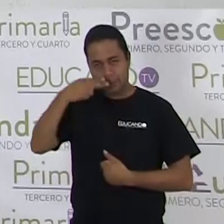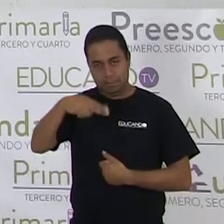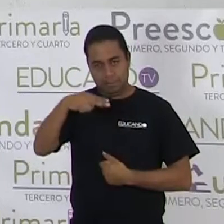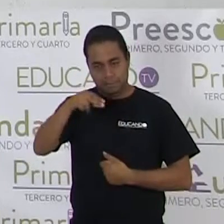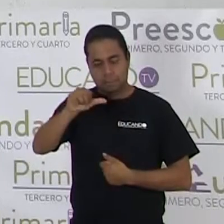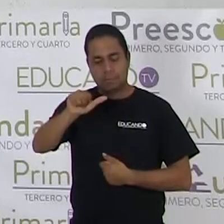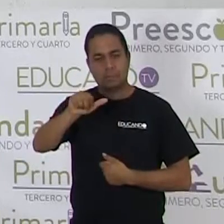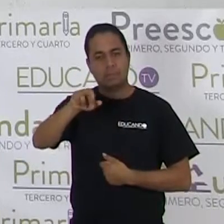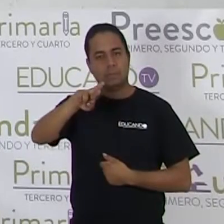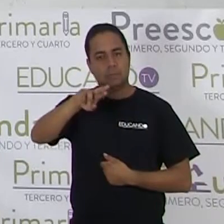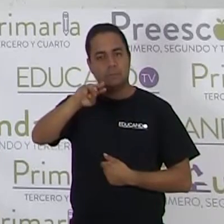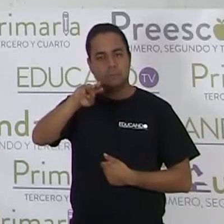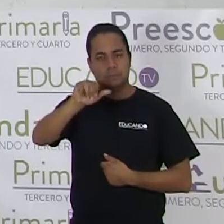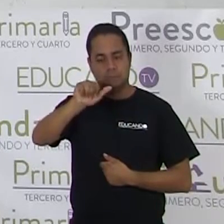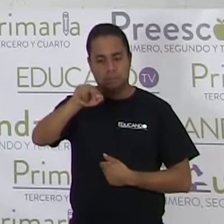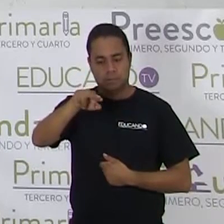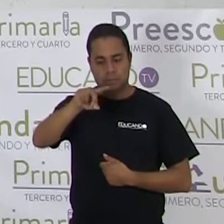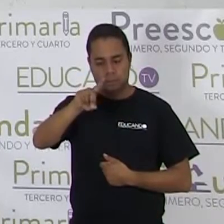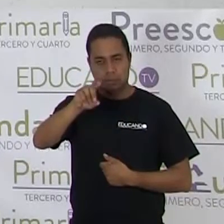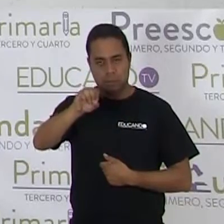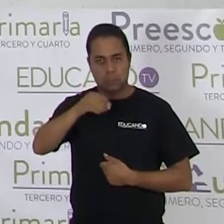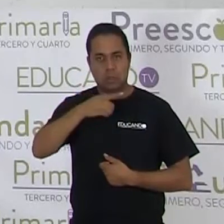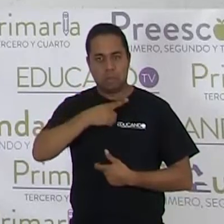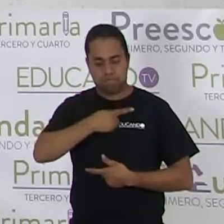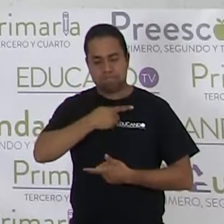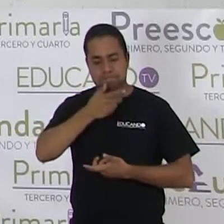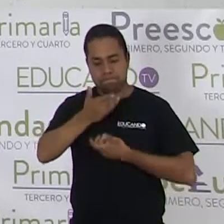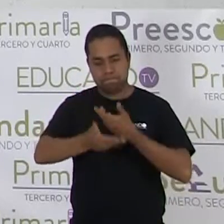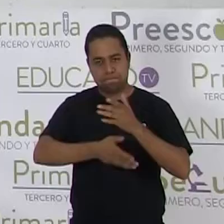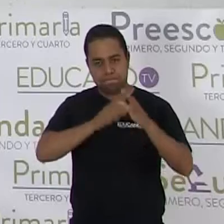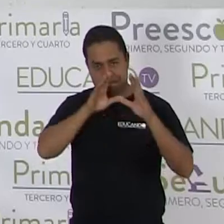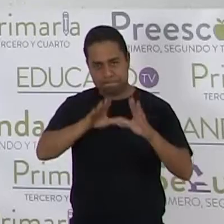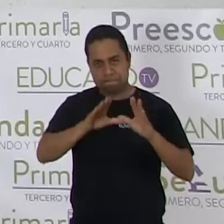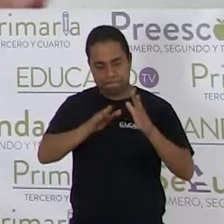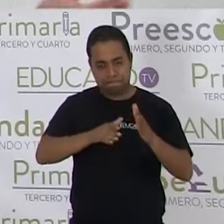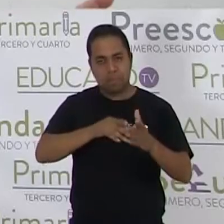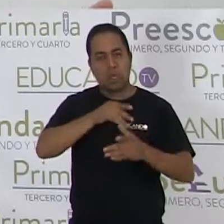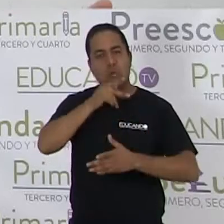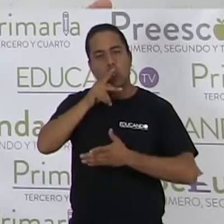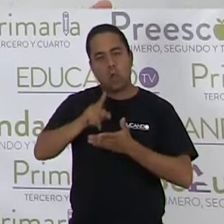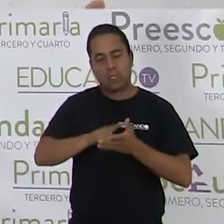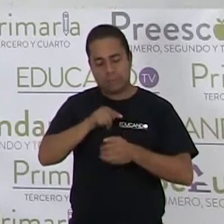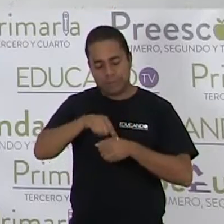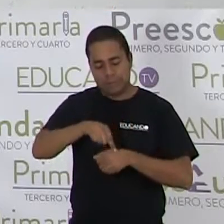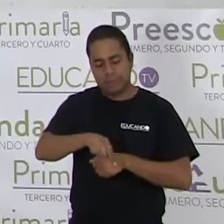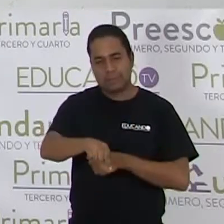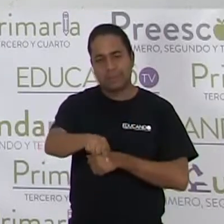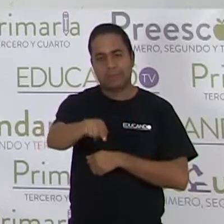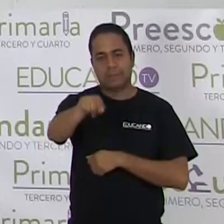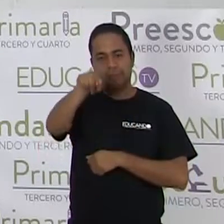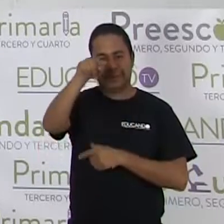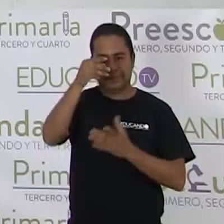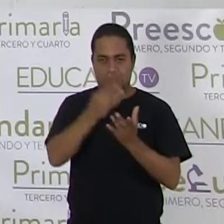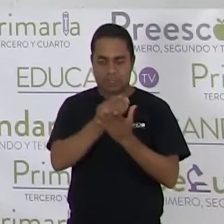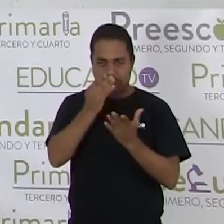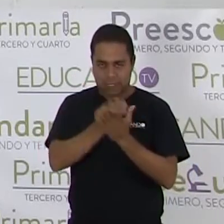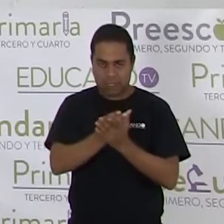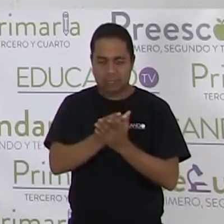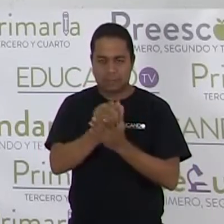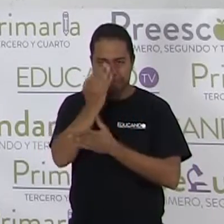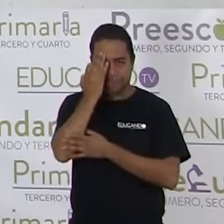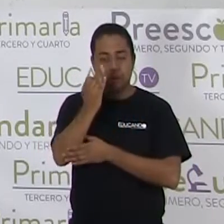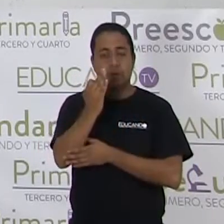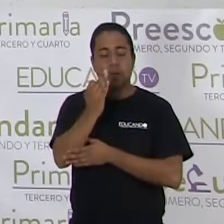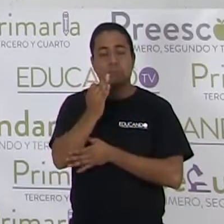es Armando Mendoza y voy a ser tu acompañante nuevamente durante todos estos minutos que dure esta sesión.